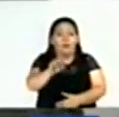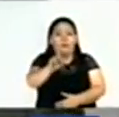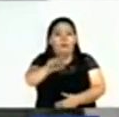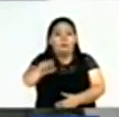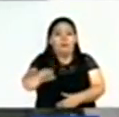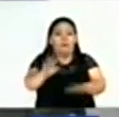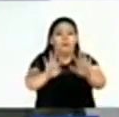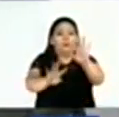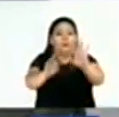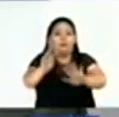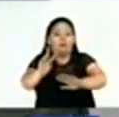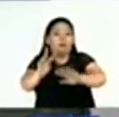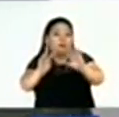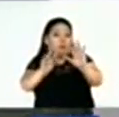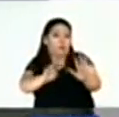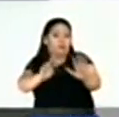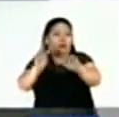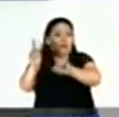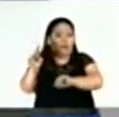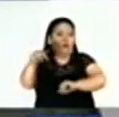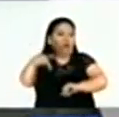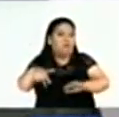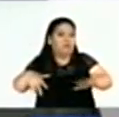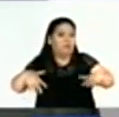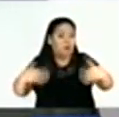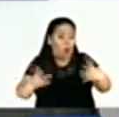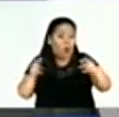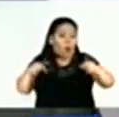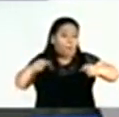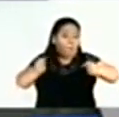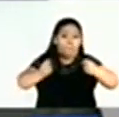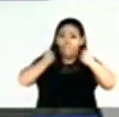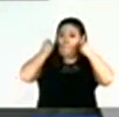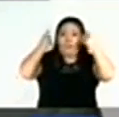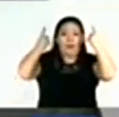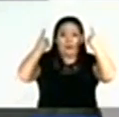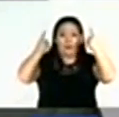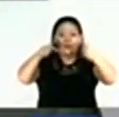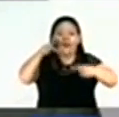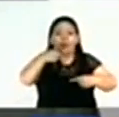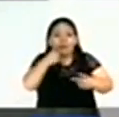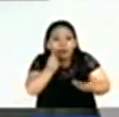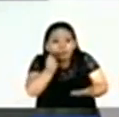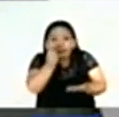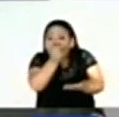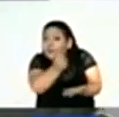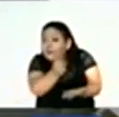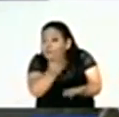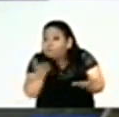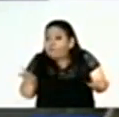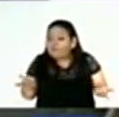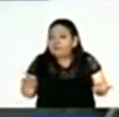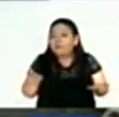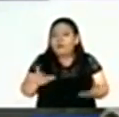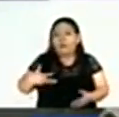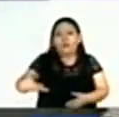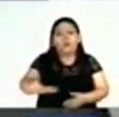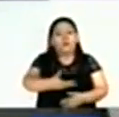está entregando. Esta noche habrá una sorpresa a quien la reciba y creemos que